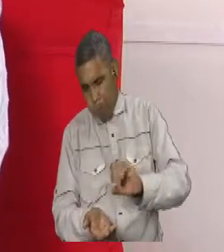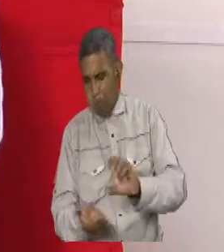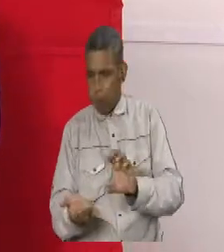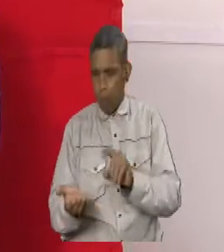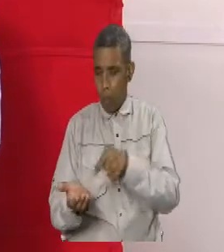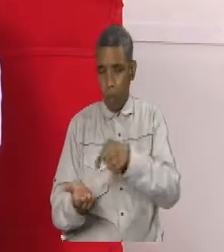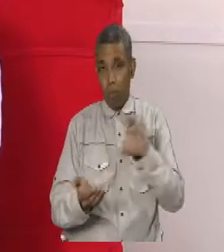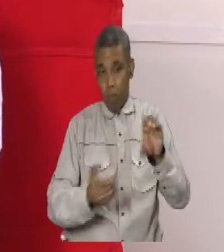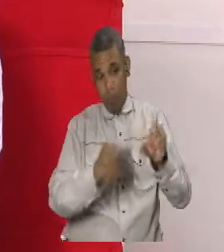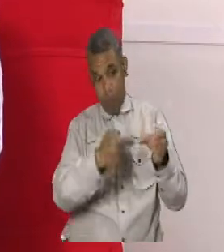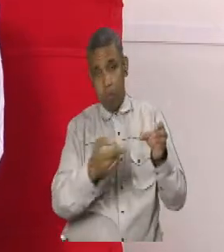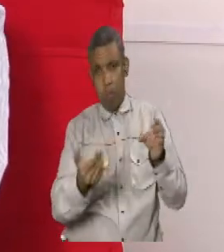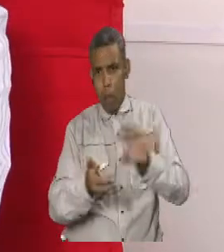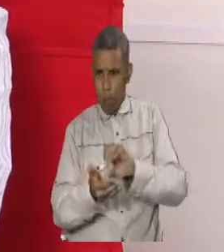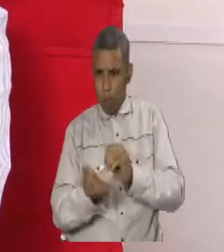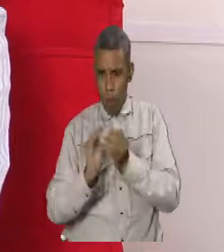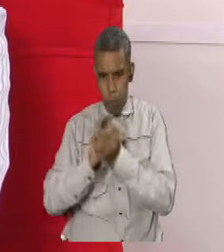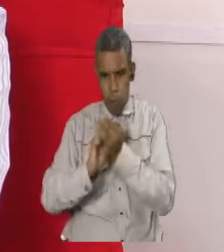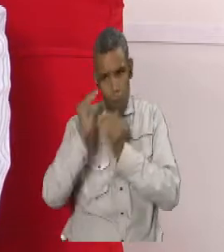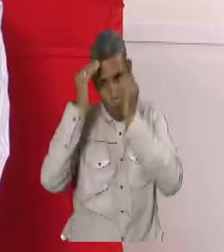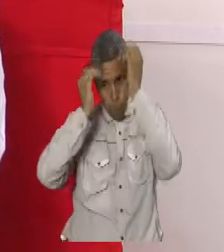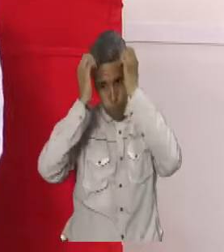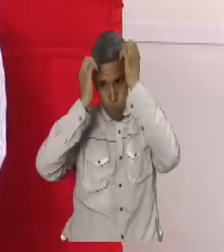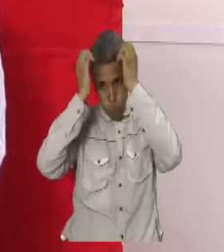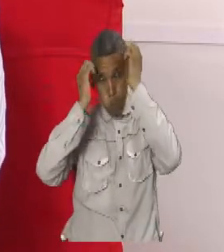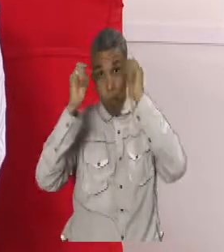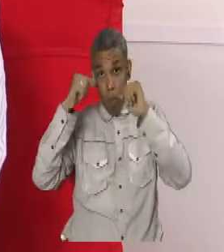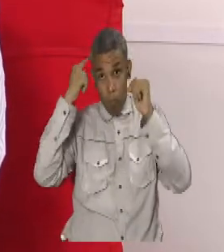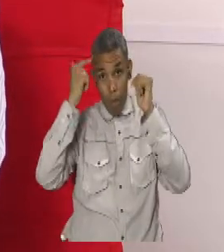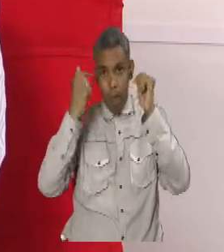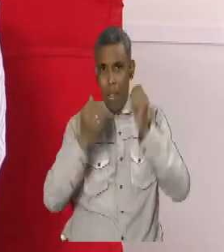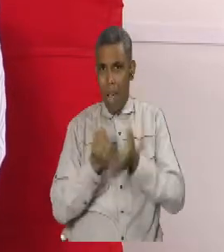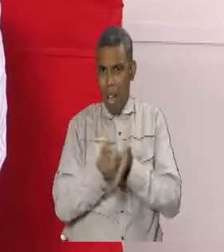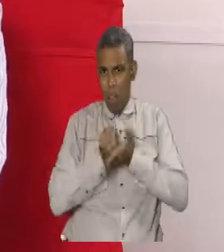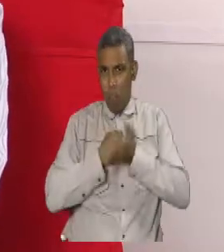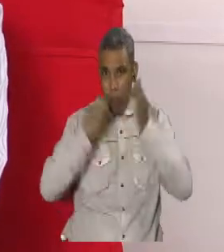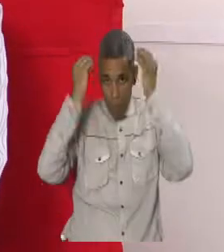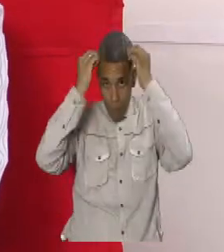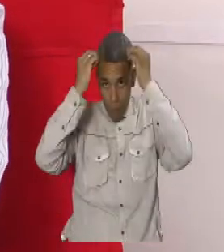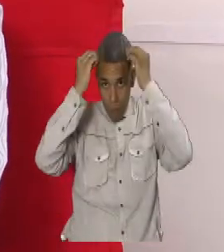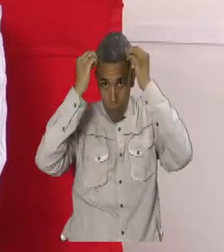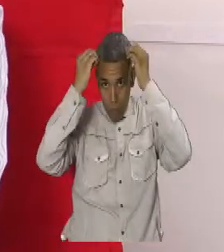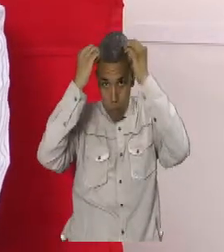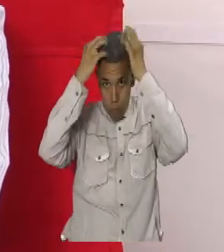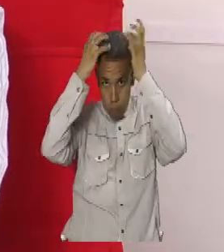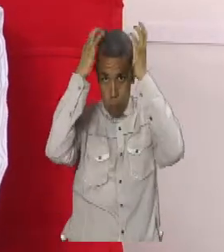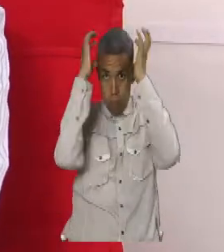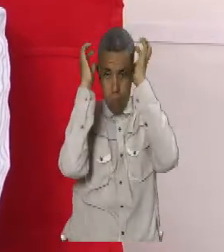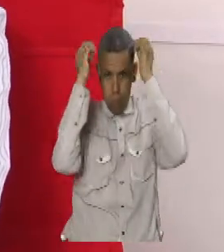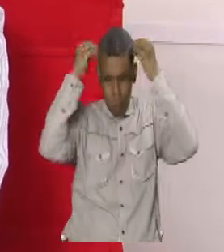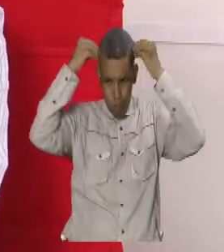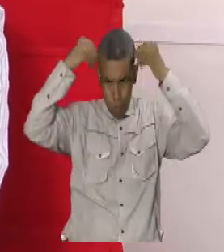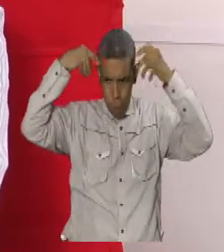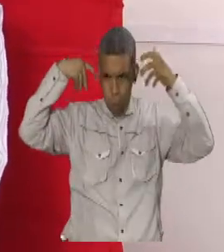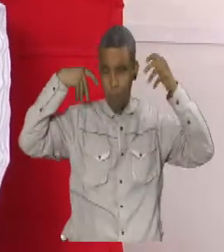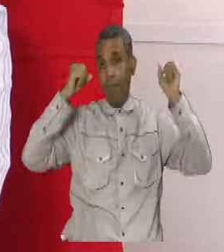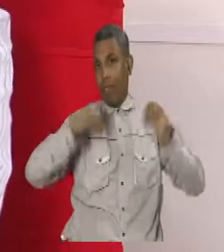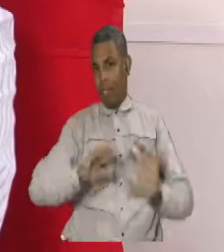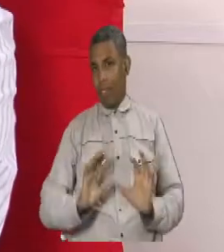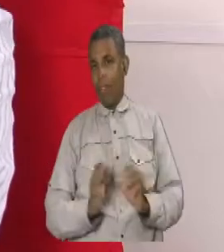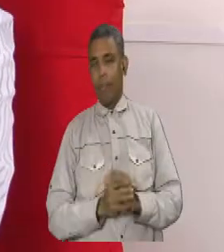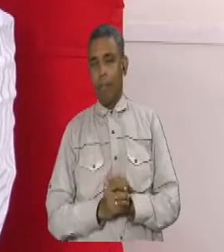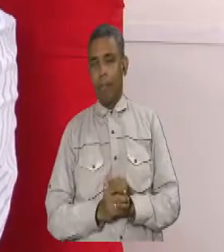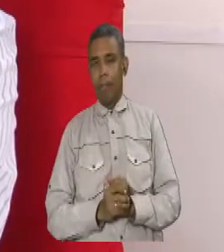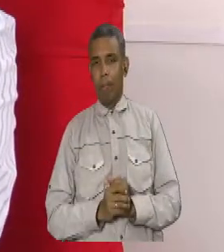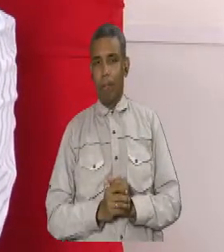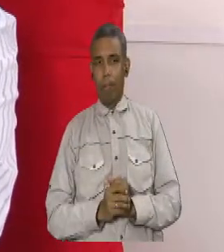salir mucho más cabello e inhibidores de la testosterona. Cuando hablamos de alopecia androgenética, ¿no? Cuando hablamos